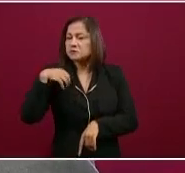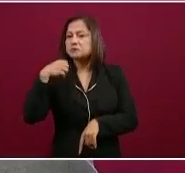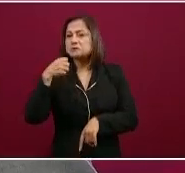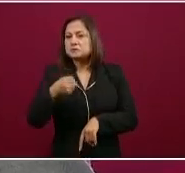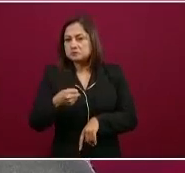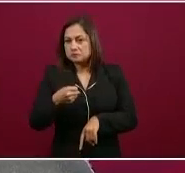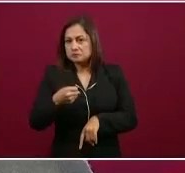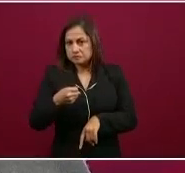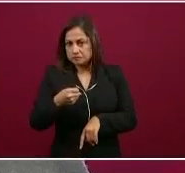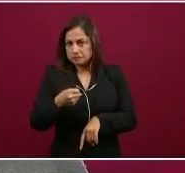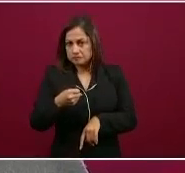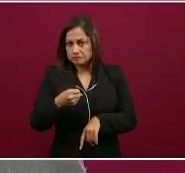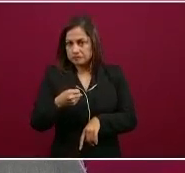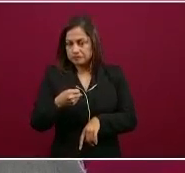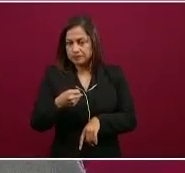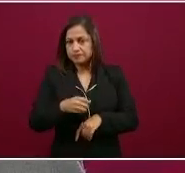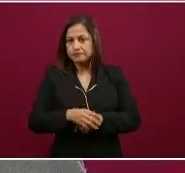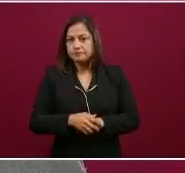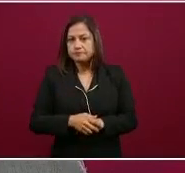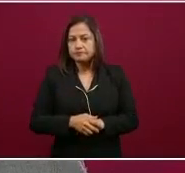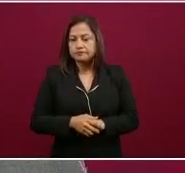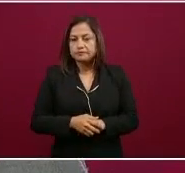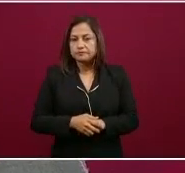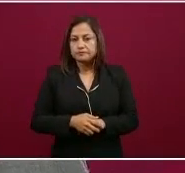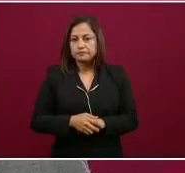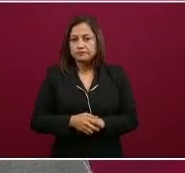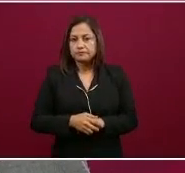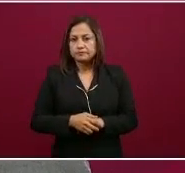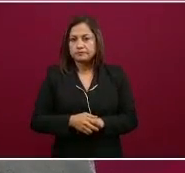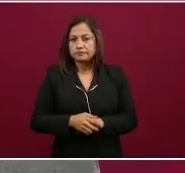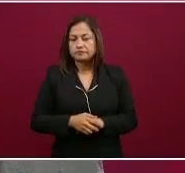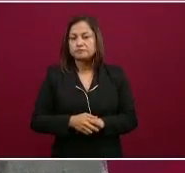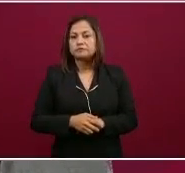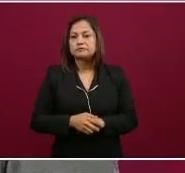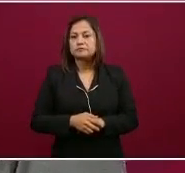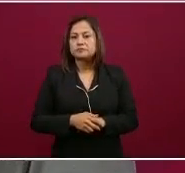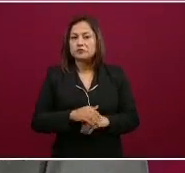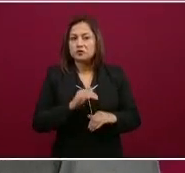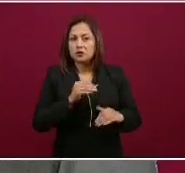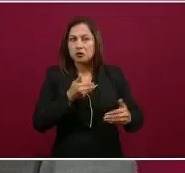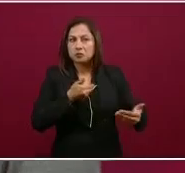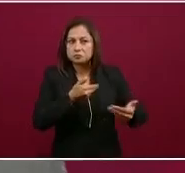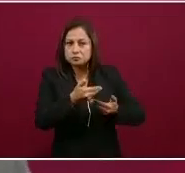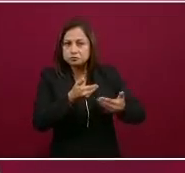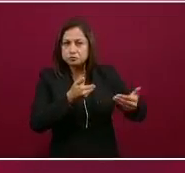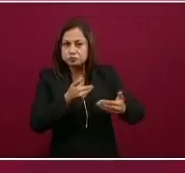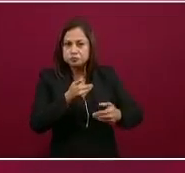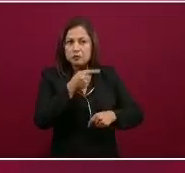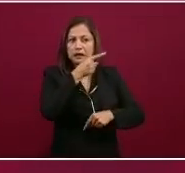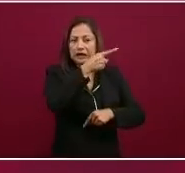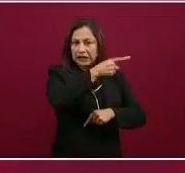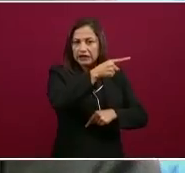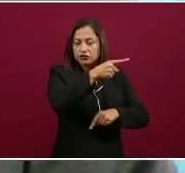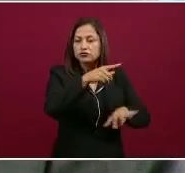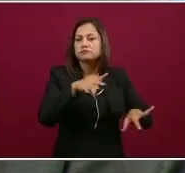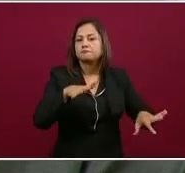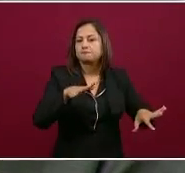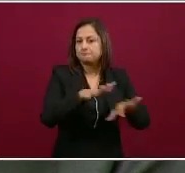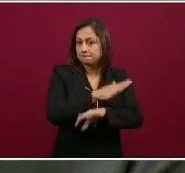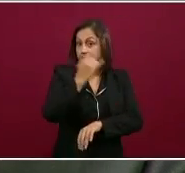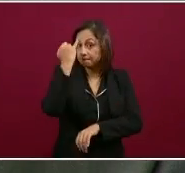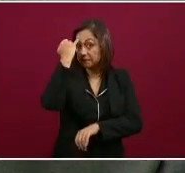Van ellos a rectificar porque el pueblo de